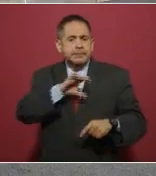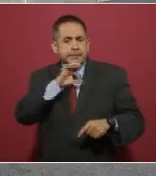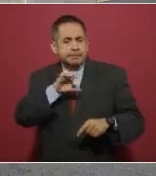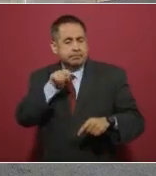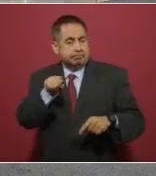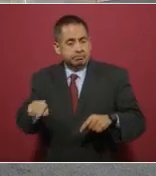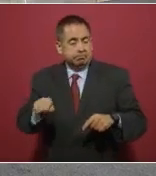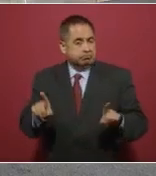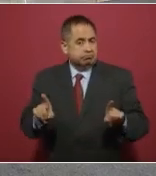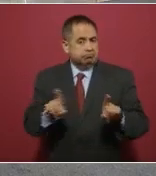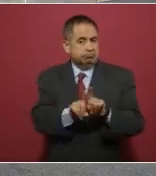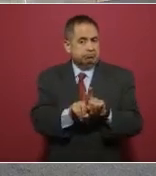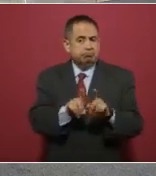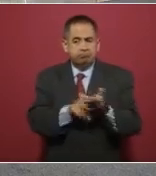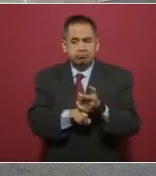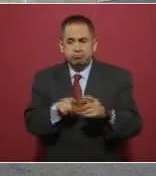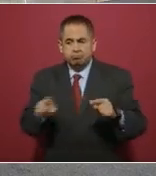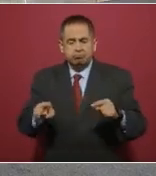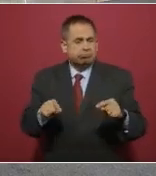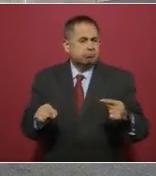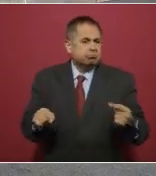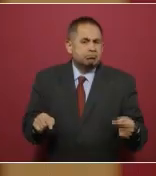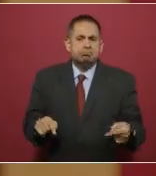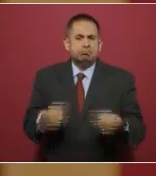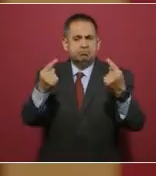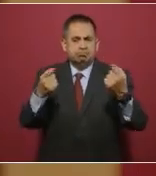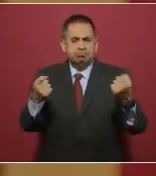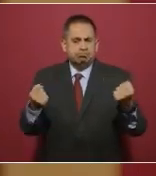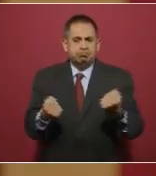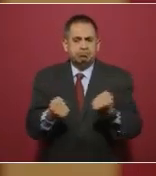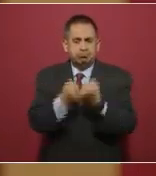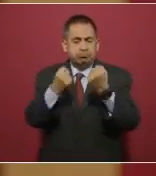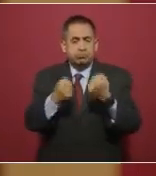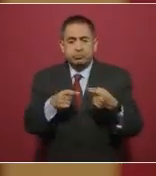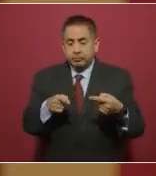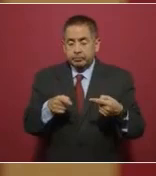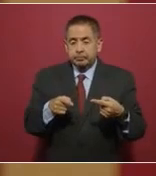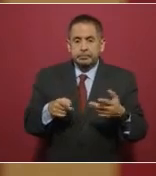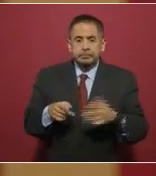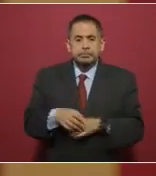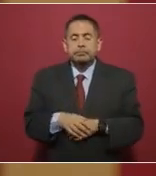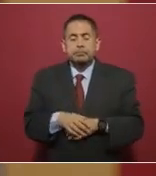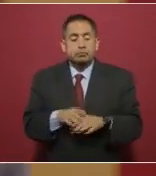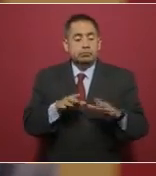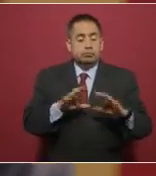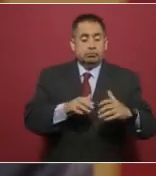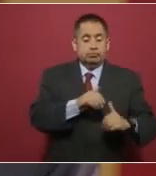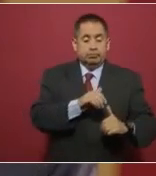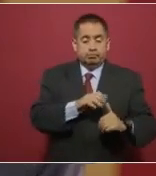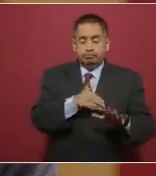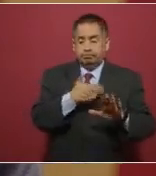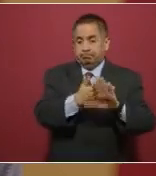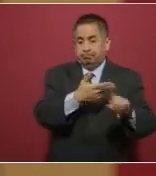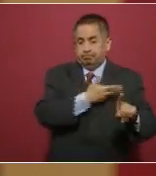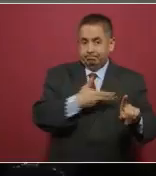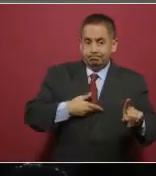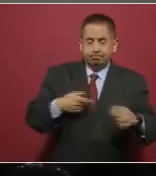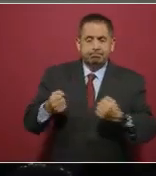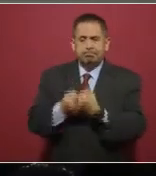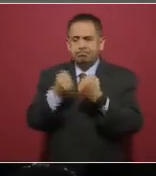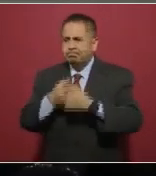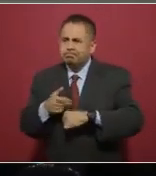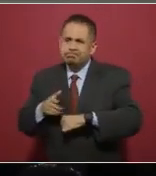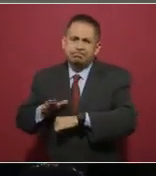gobernadores, se opone a ese golpe de Estado y convoca a